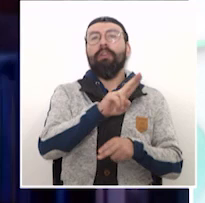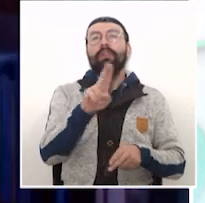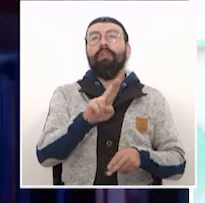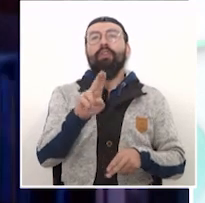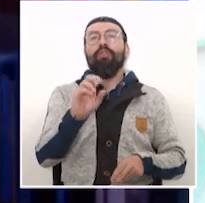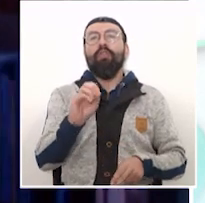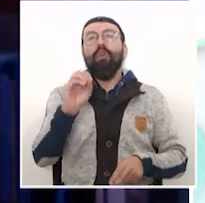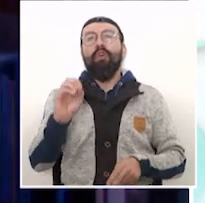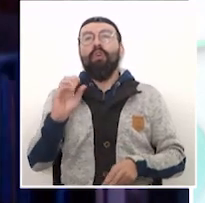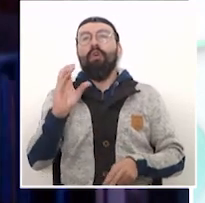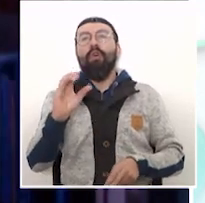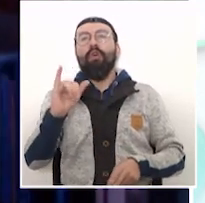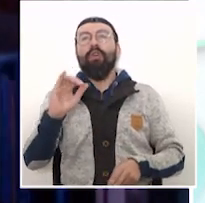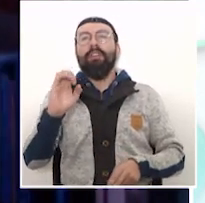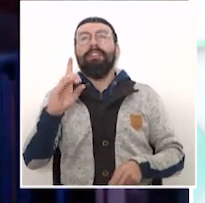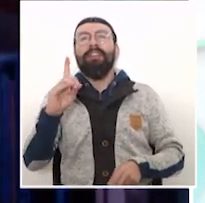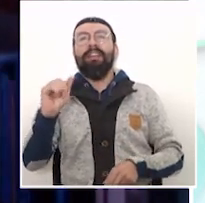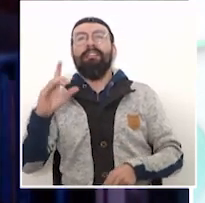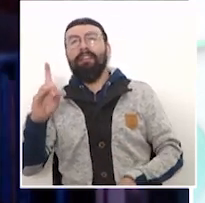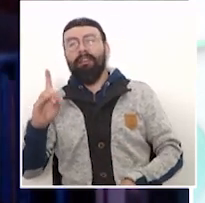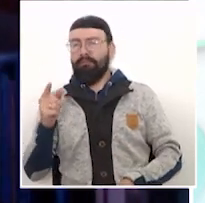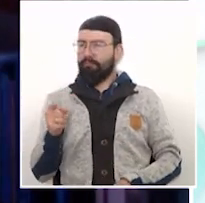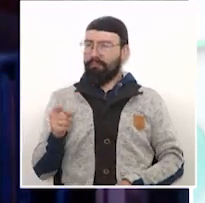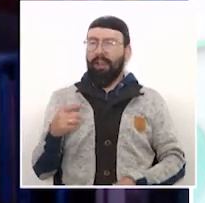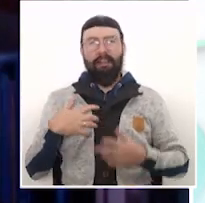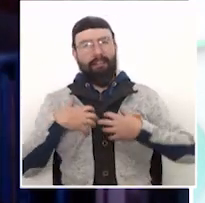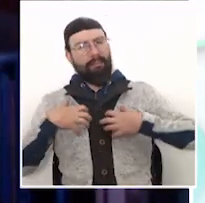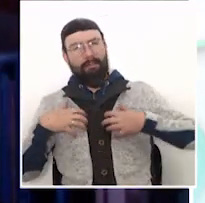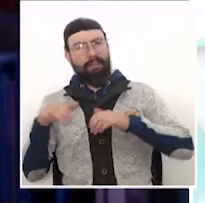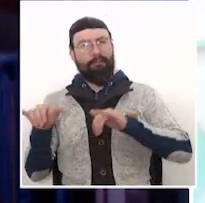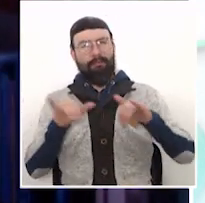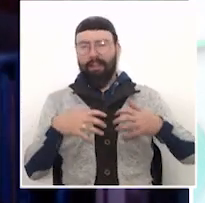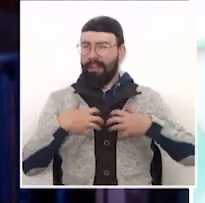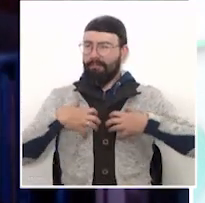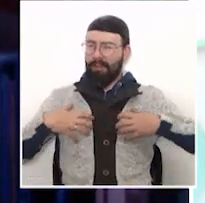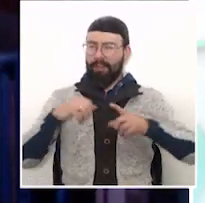bastante desubicada. Entonces, el buen vivir, ¿por dónde